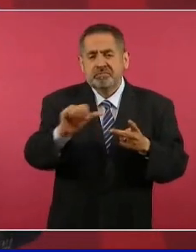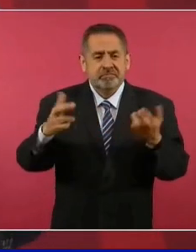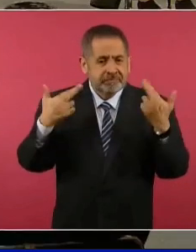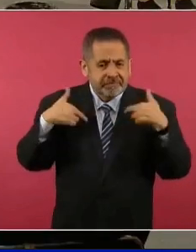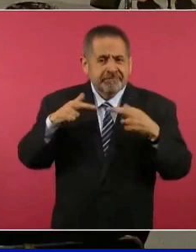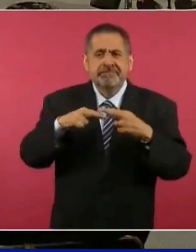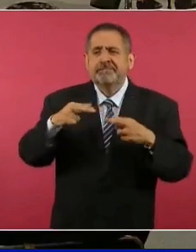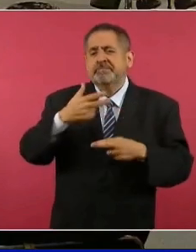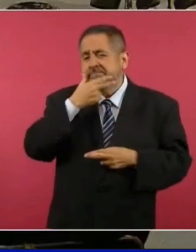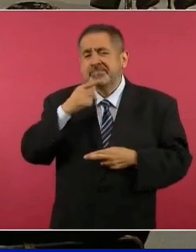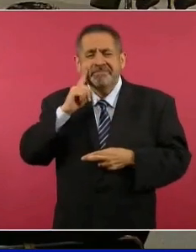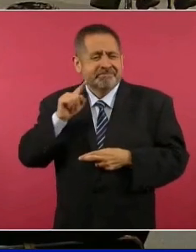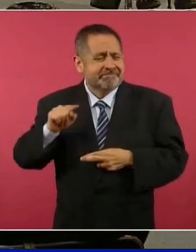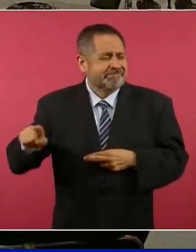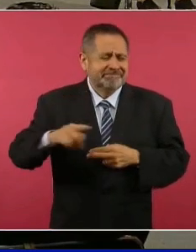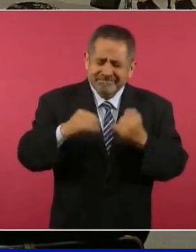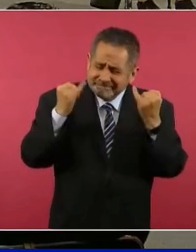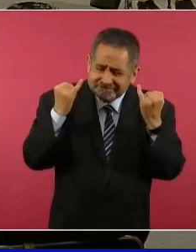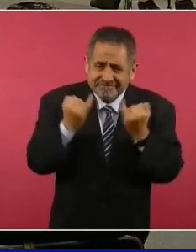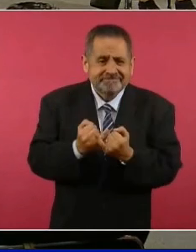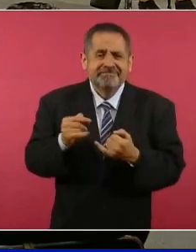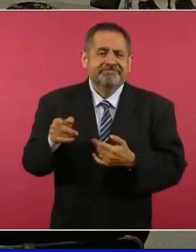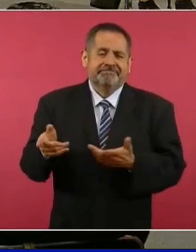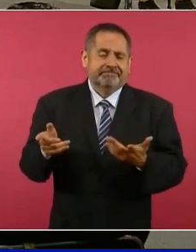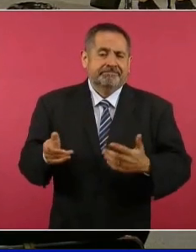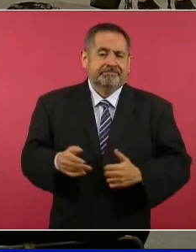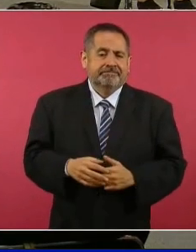maestros, las maestras.